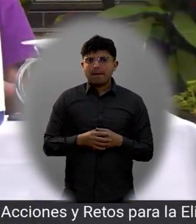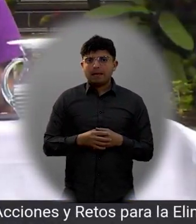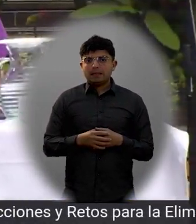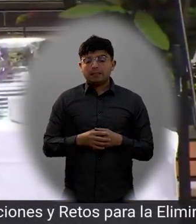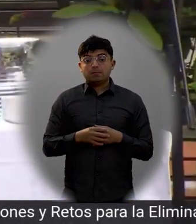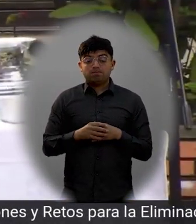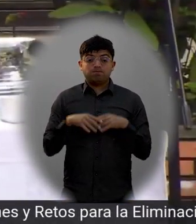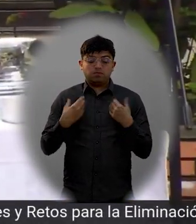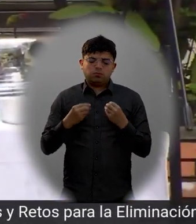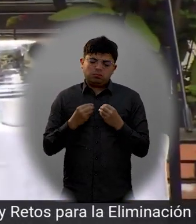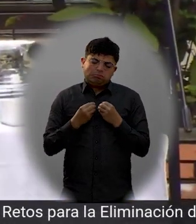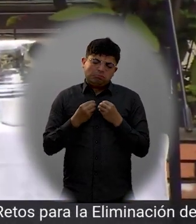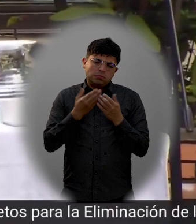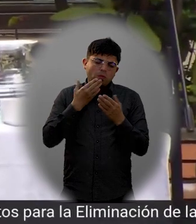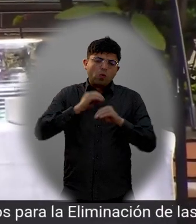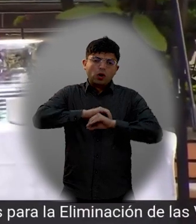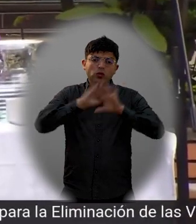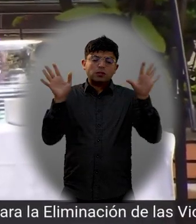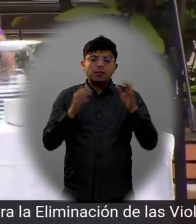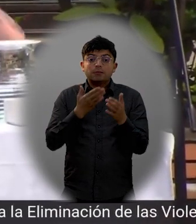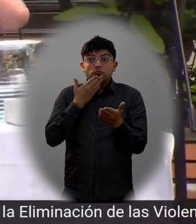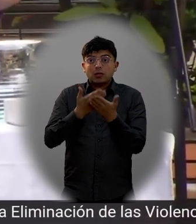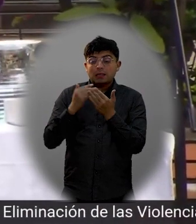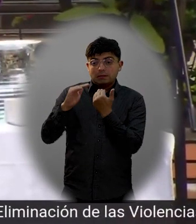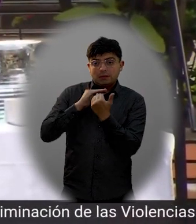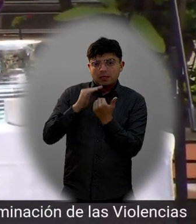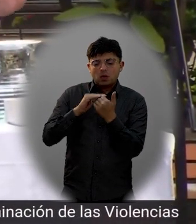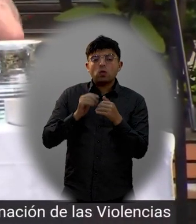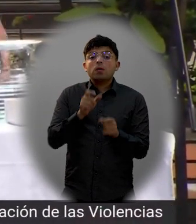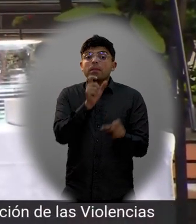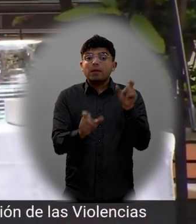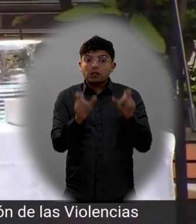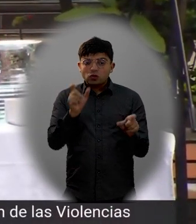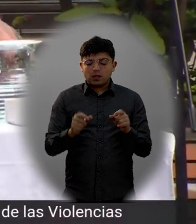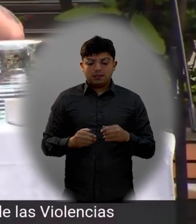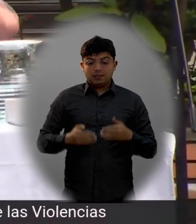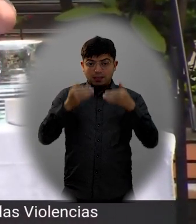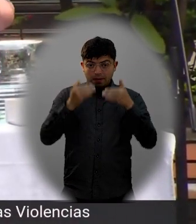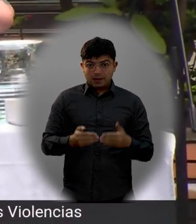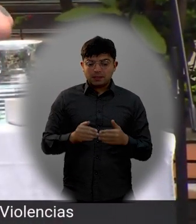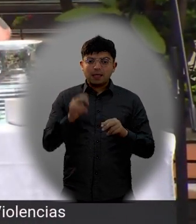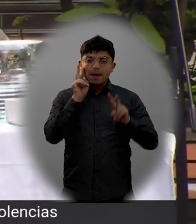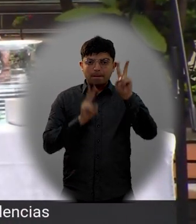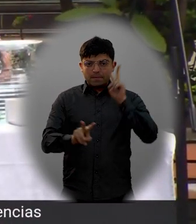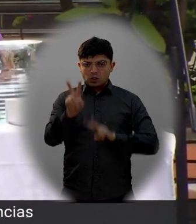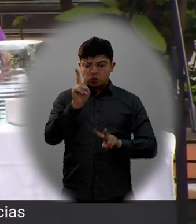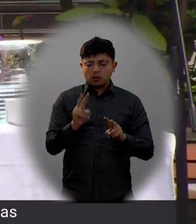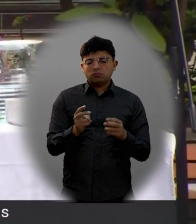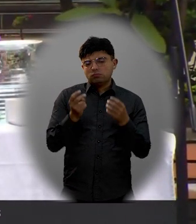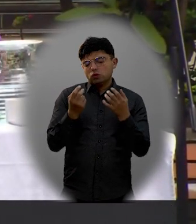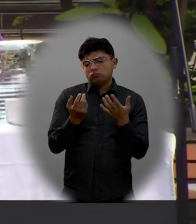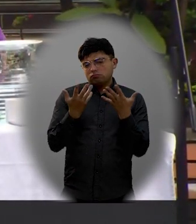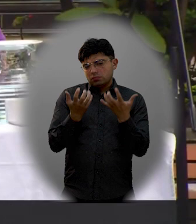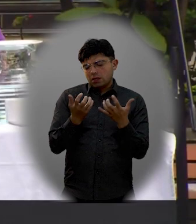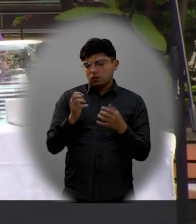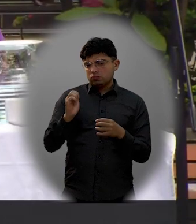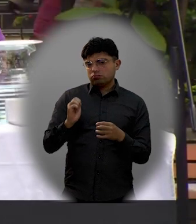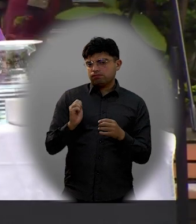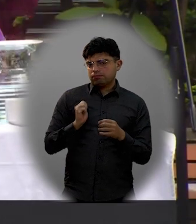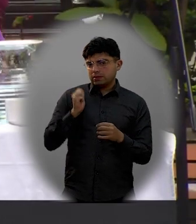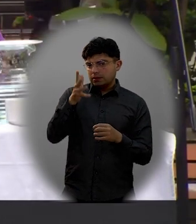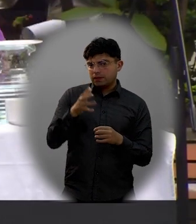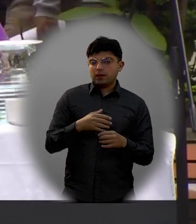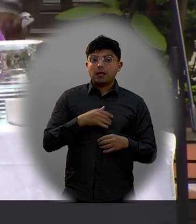días. Muchísimas gracias por la invitación. Para las personas con discapacidad visual, quiero describir que tengo una